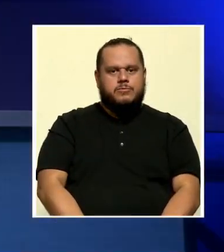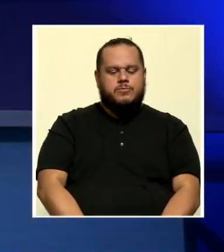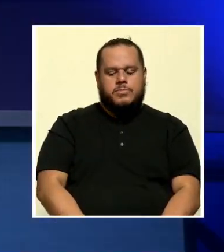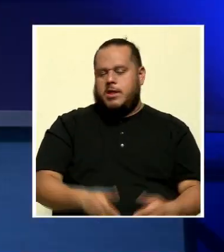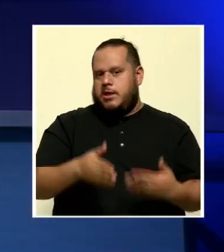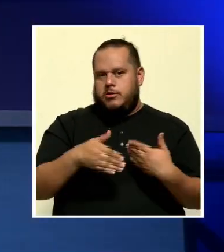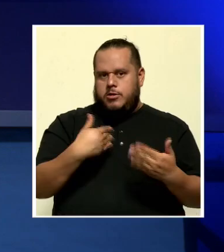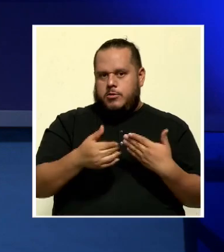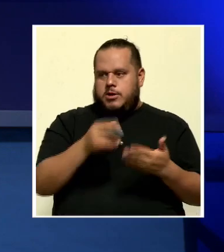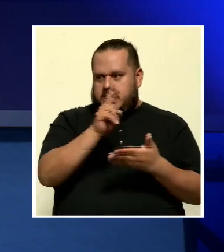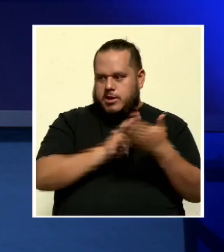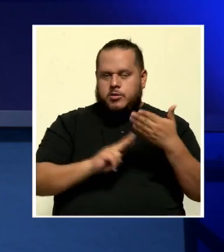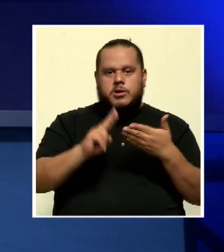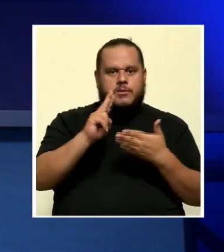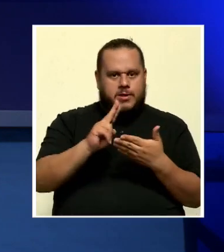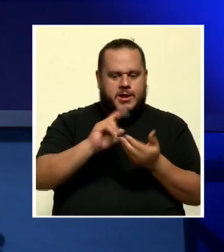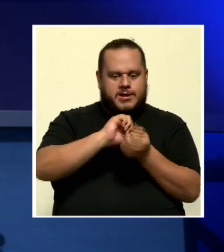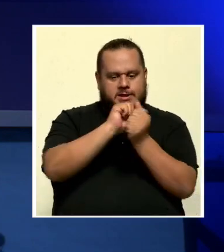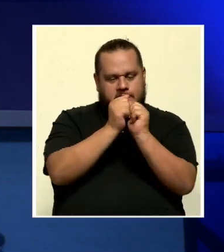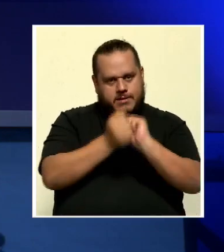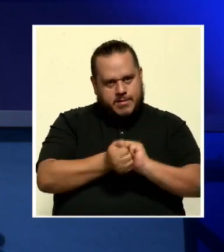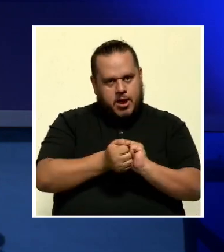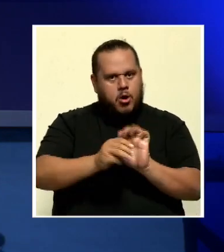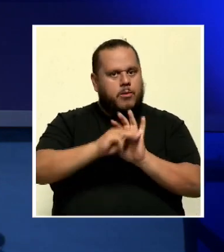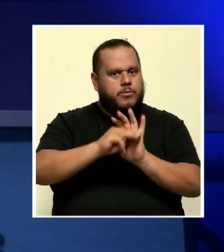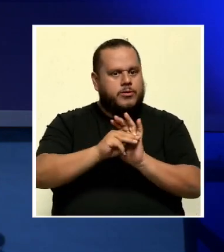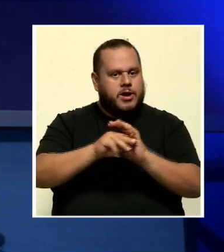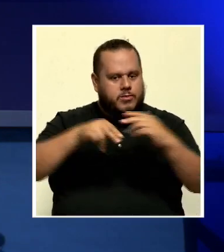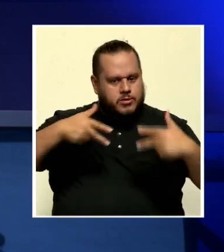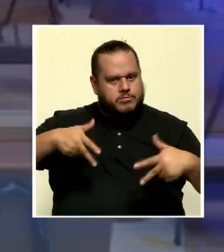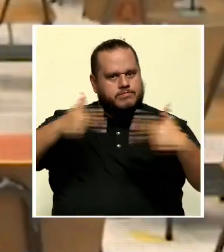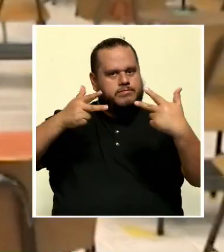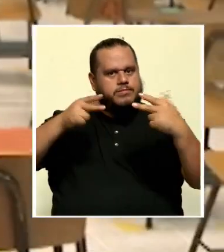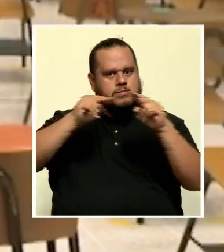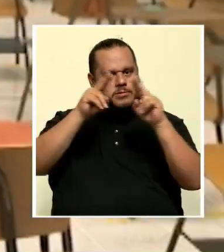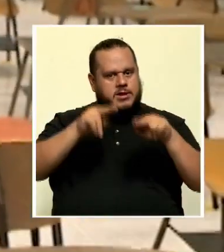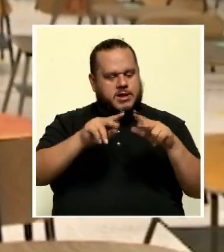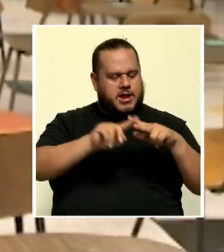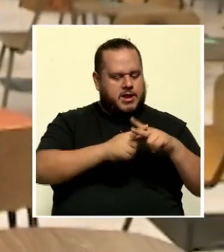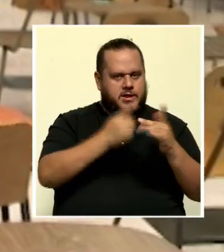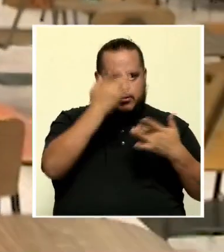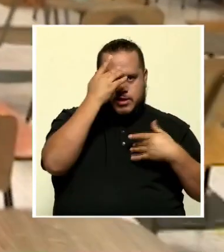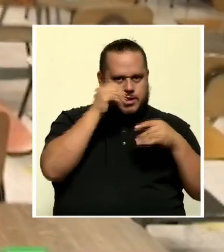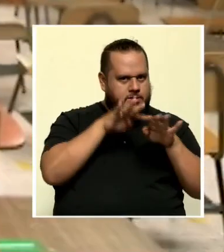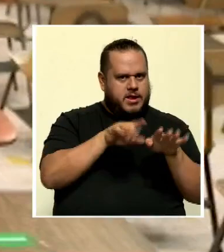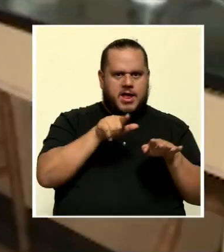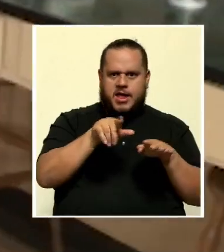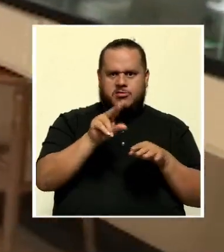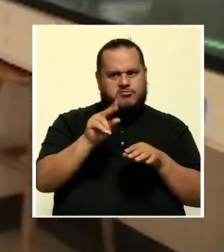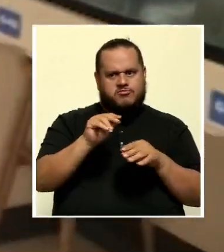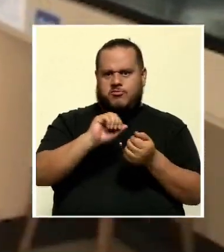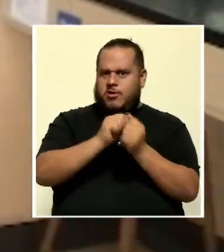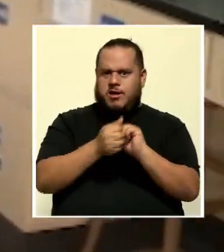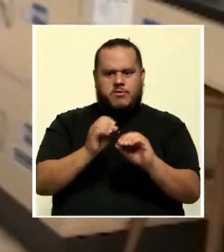Pese a que las universidades optaron por el modelo virtual desde el inicio de la pandemia, esto no se reflejó en la disminución de costos